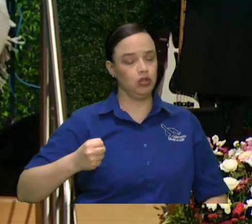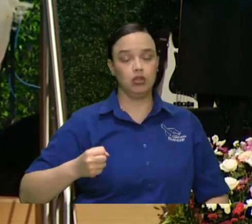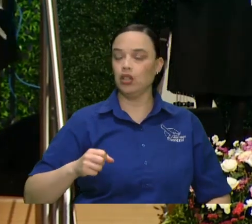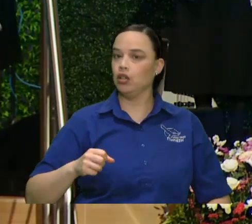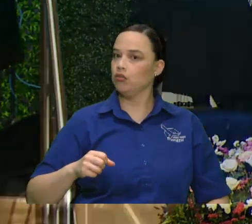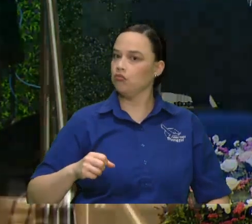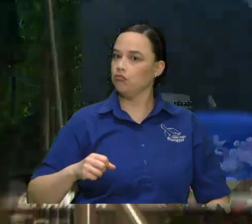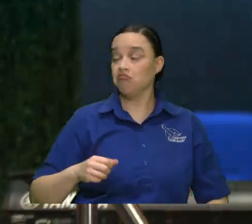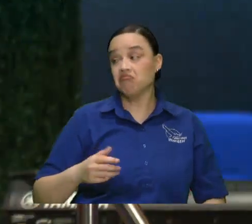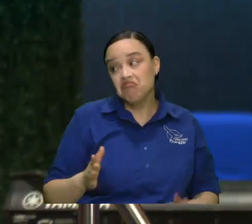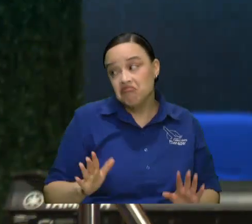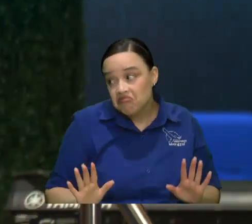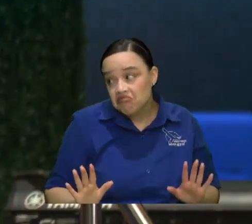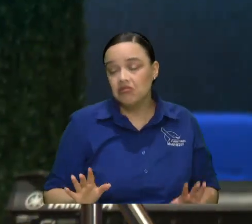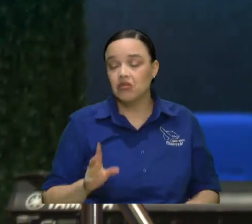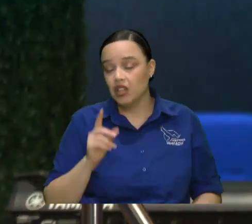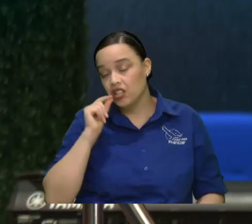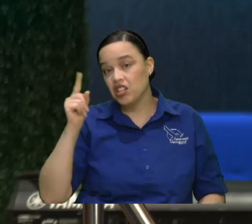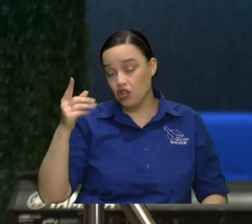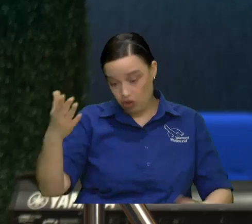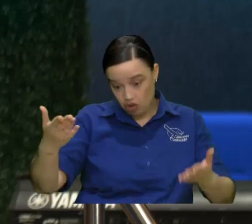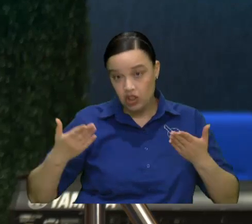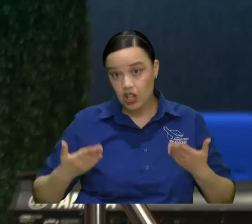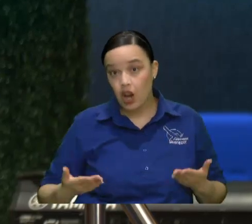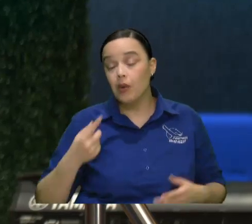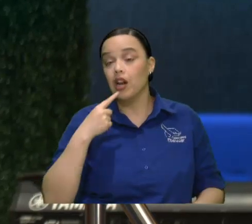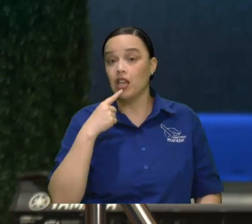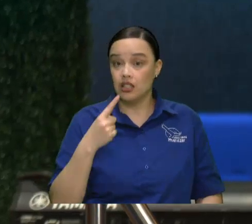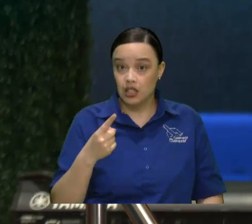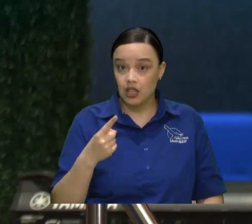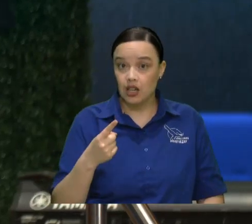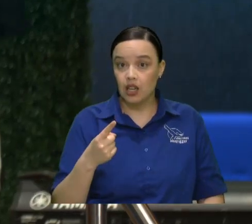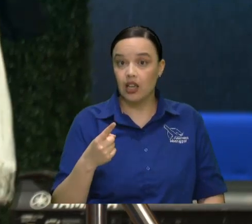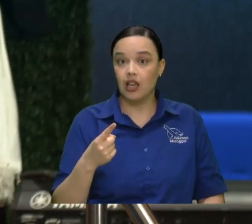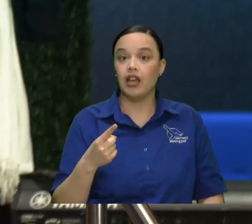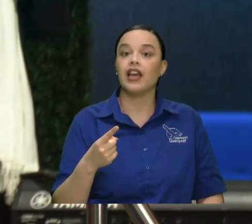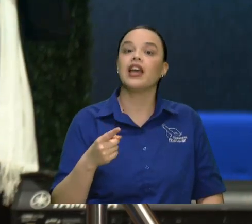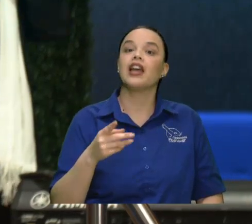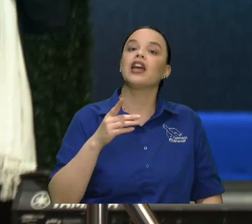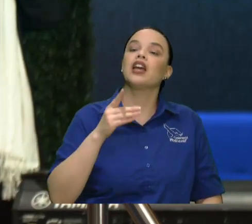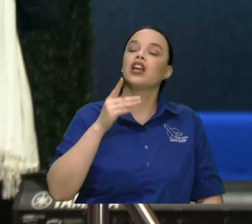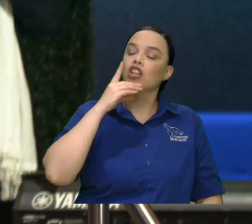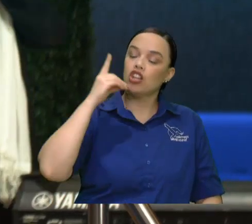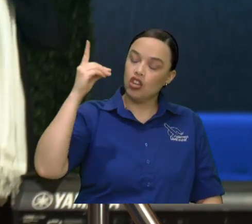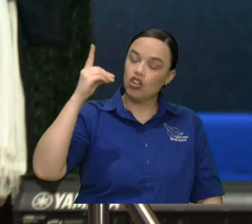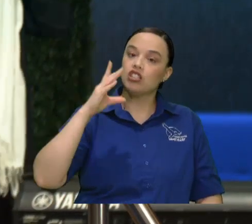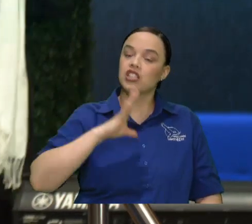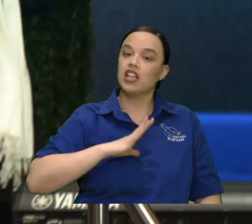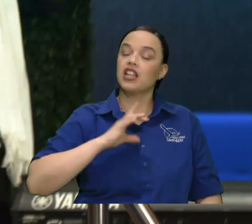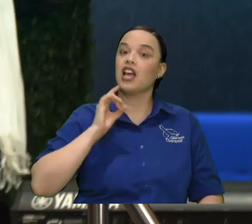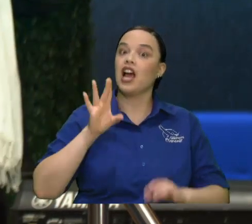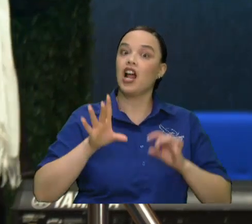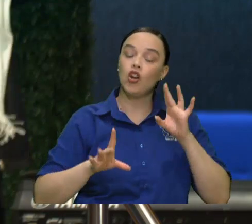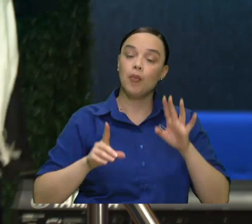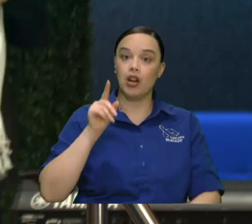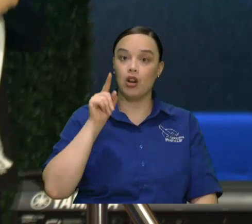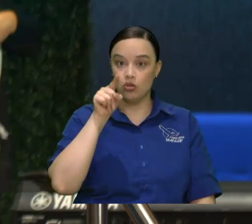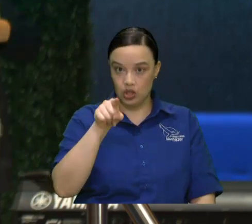arrastrado lo traigo señor para decirle que él tiene algo para usted y sabe que